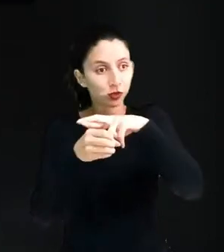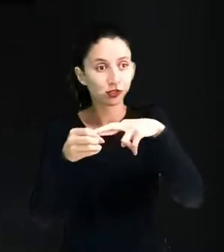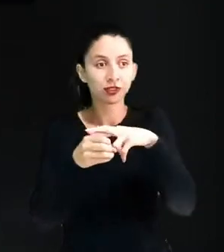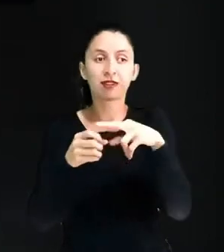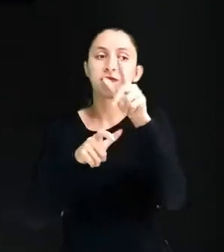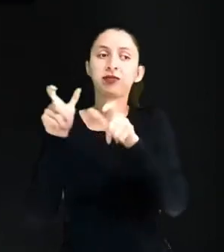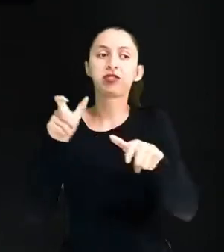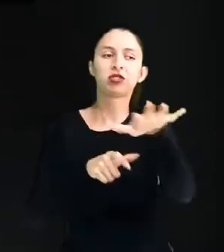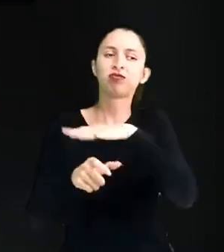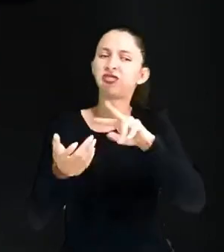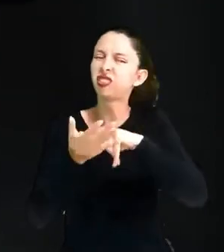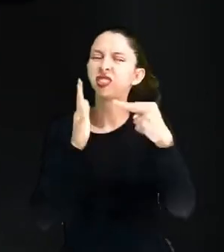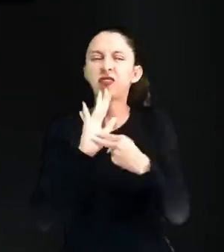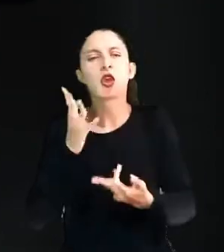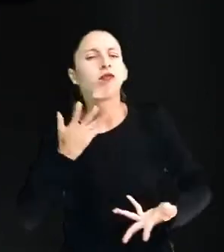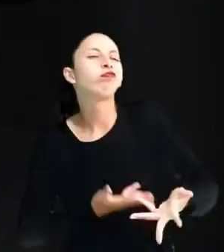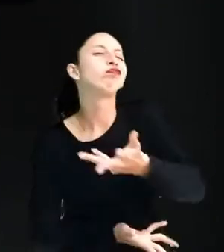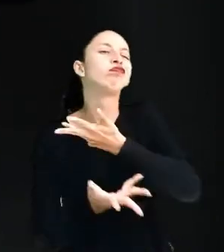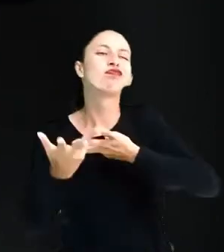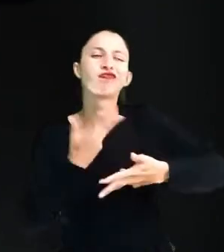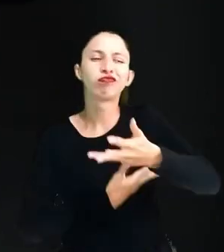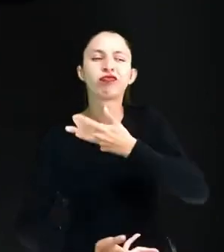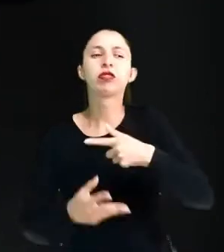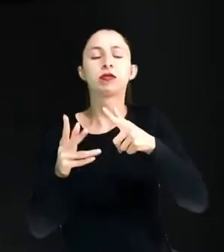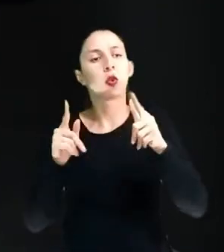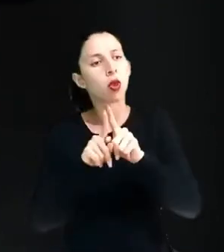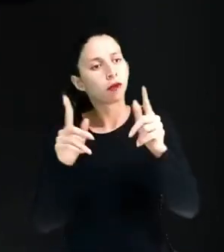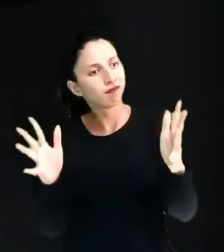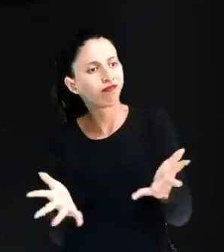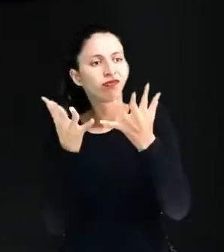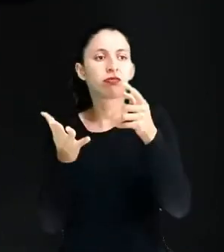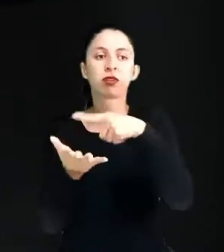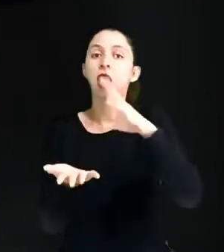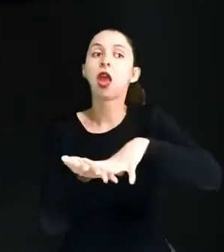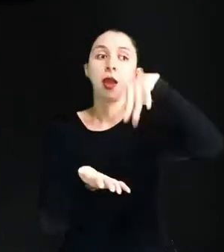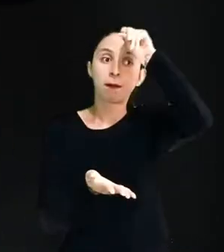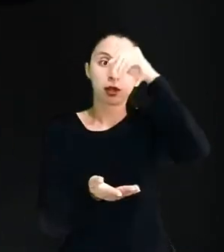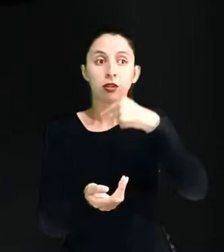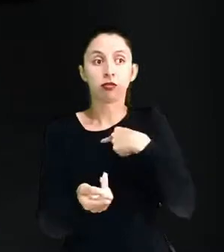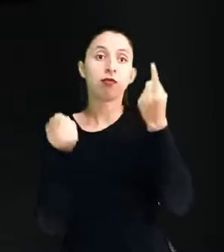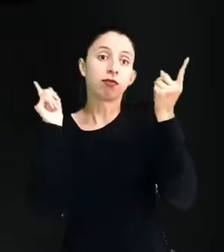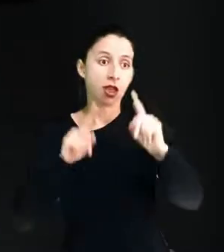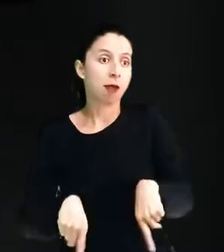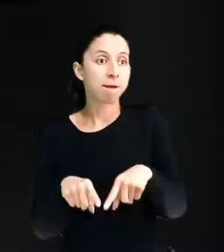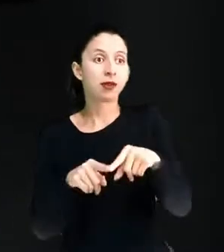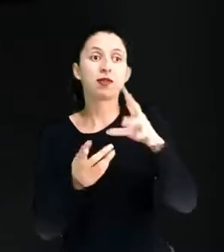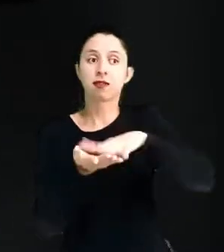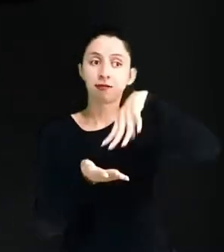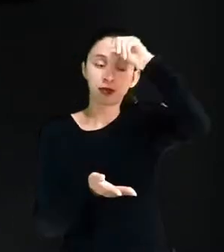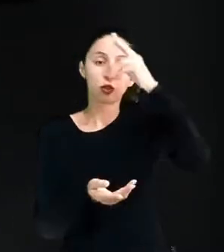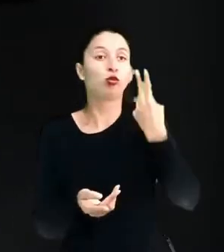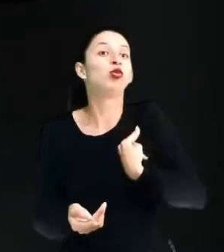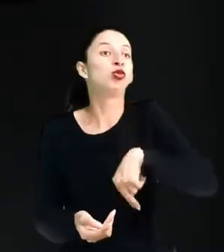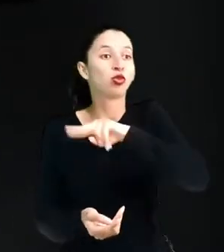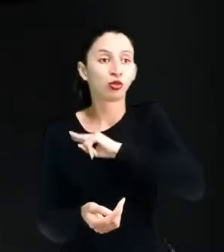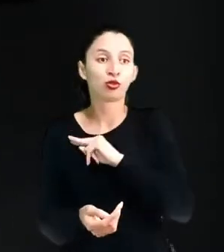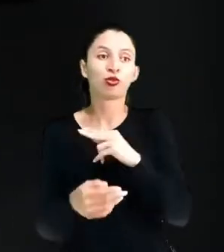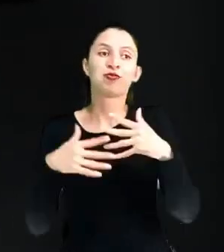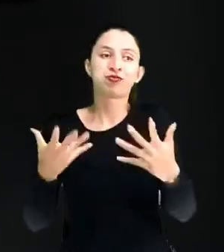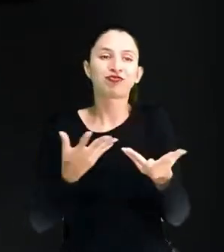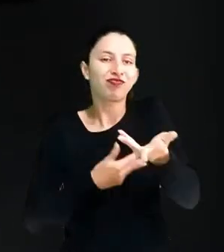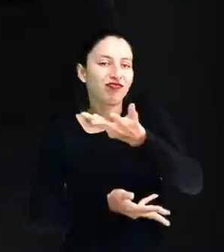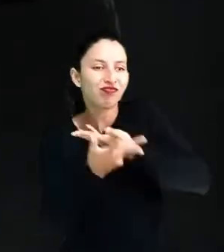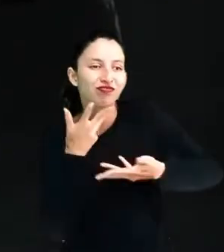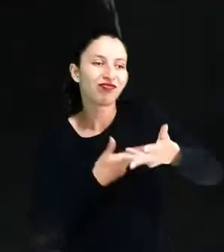esa retroalimentación, ese aprender nosotros de ellos y que ellos también puedan aprender de lo que nosotros podemos compartir, es una